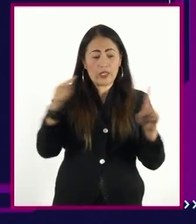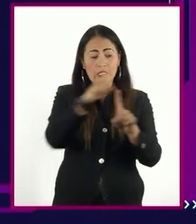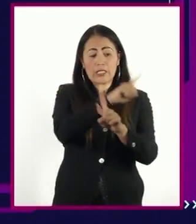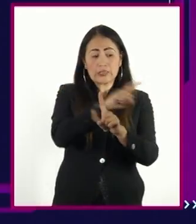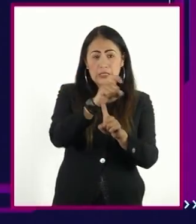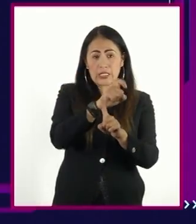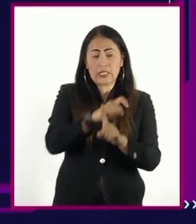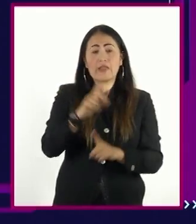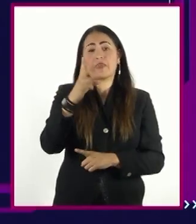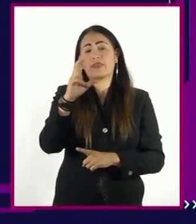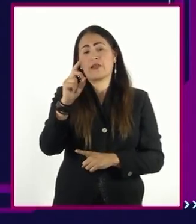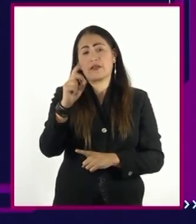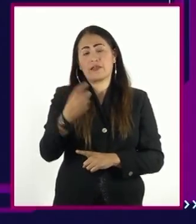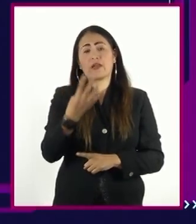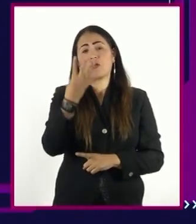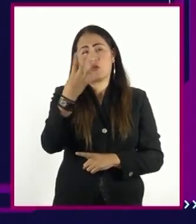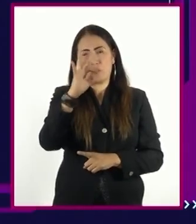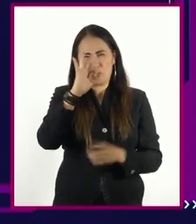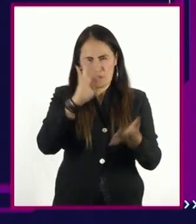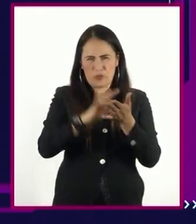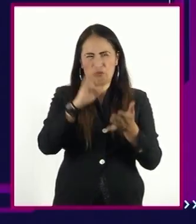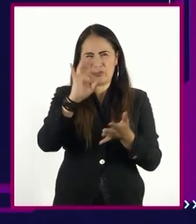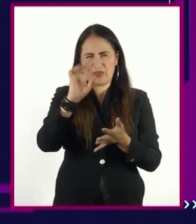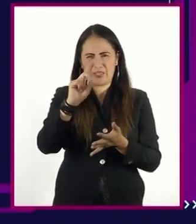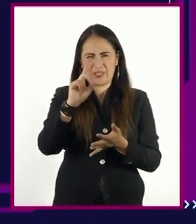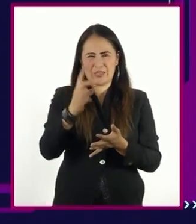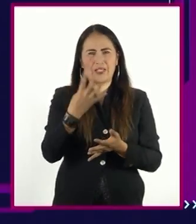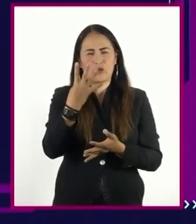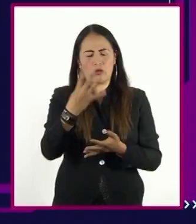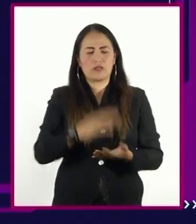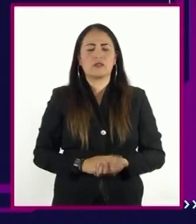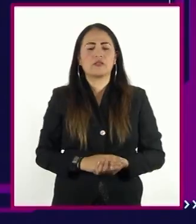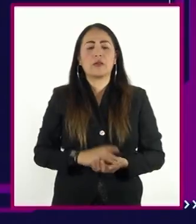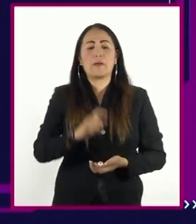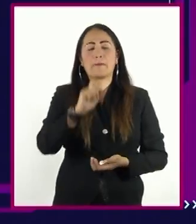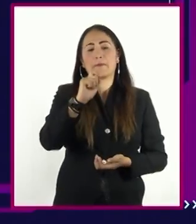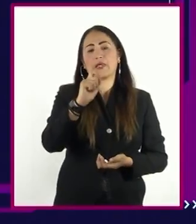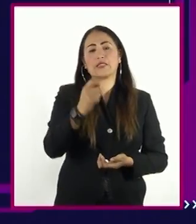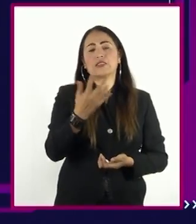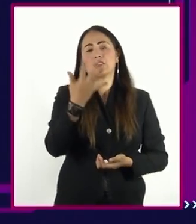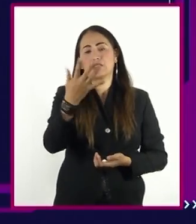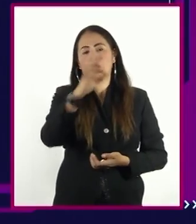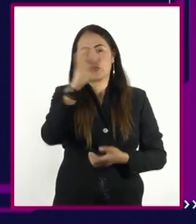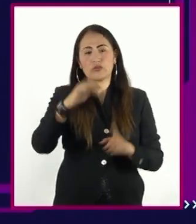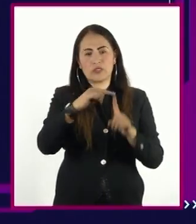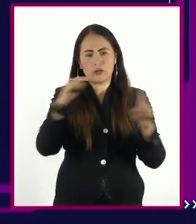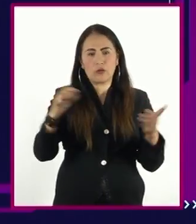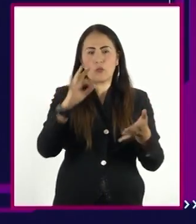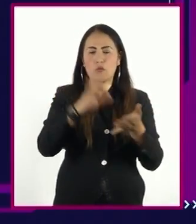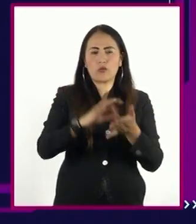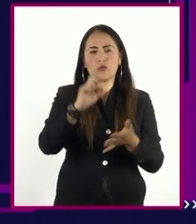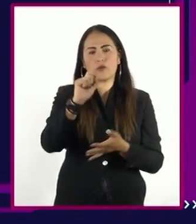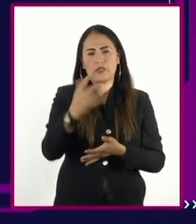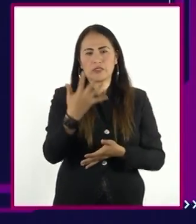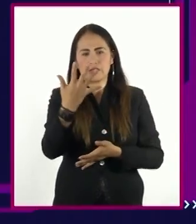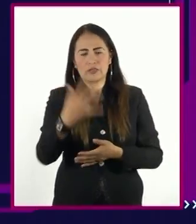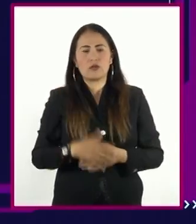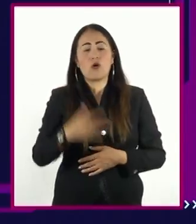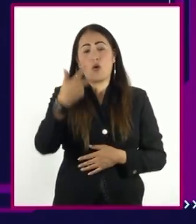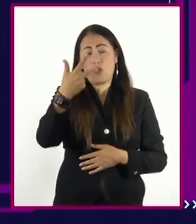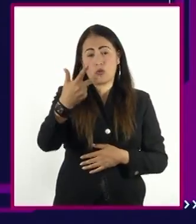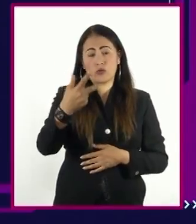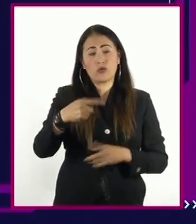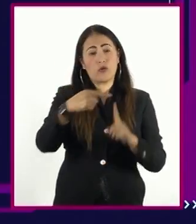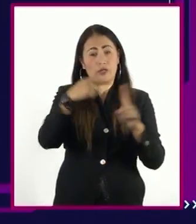a 34 centésimos. 25% entre 100 es igual a 25 centésimos.